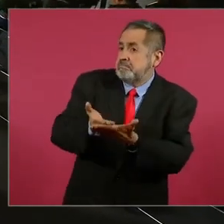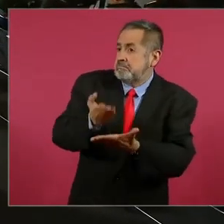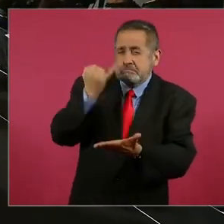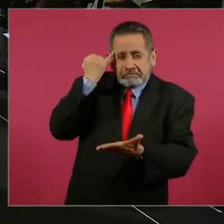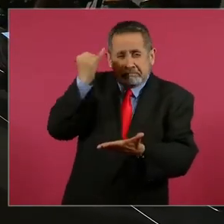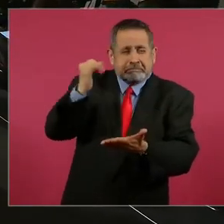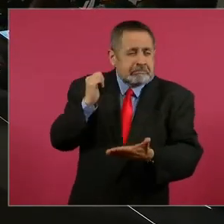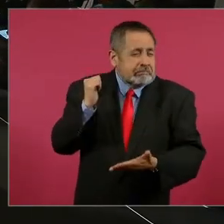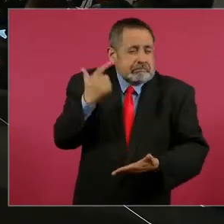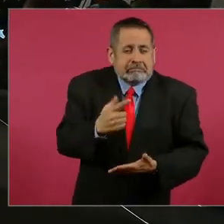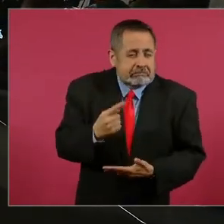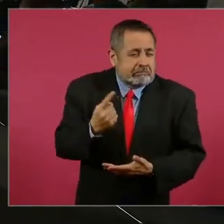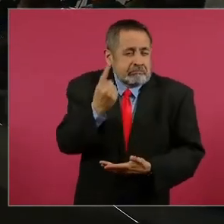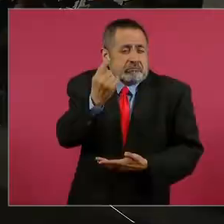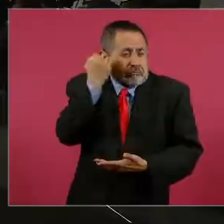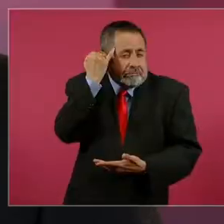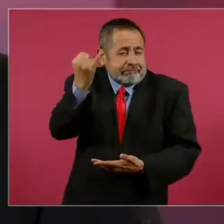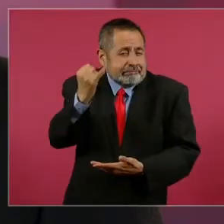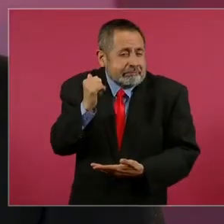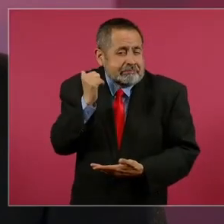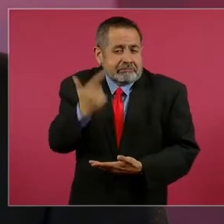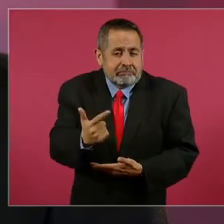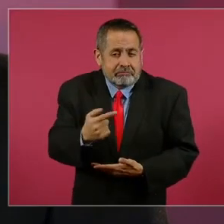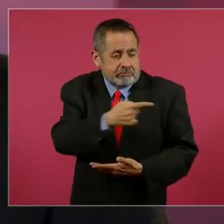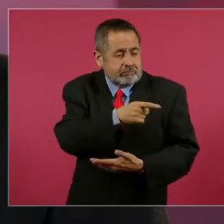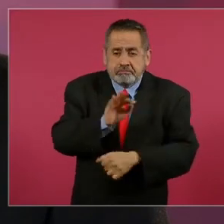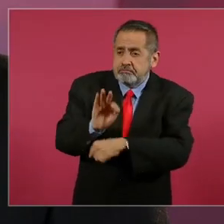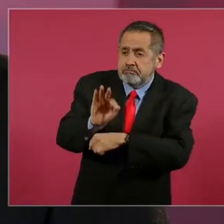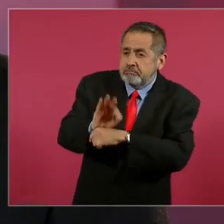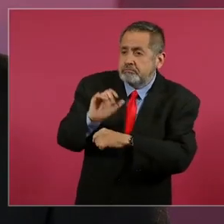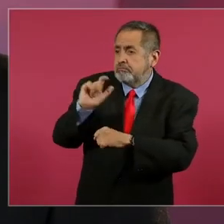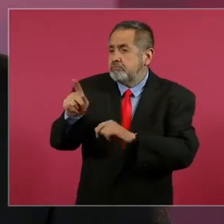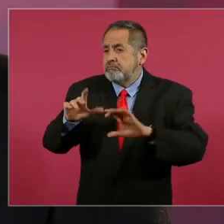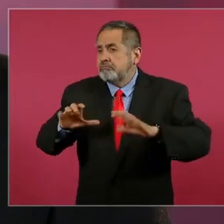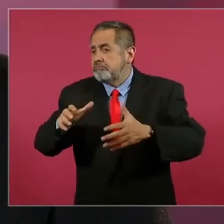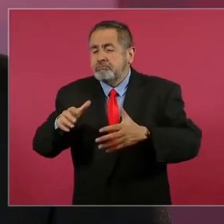que haya propuesto en beneficio del pueblo?